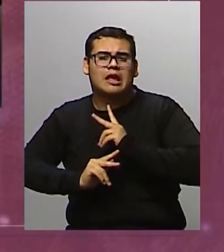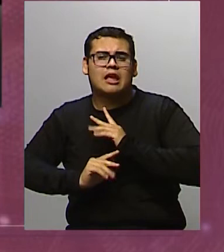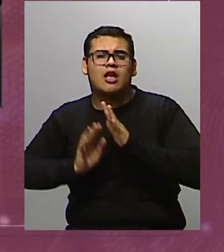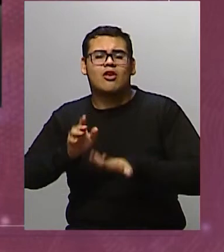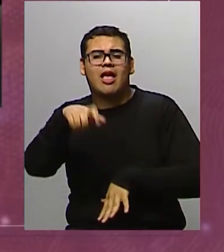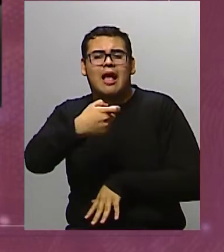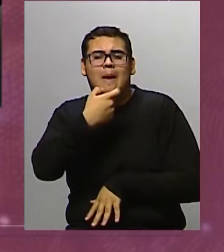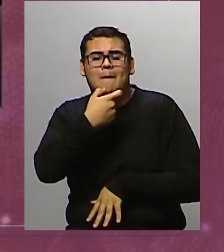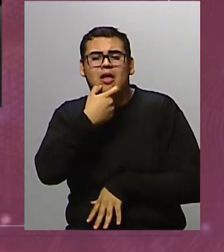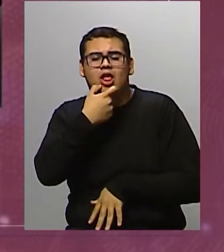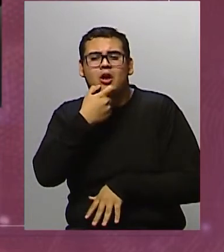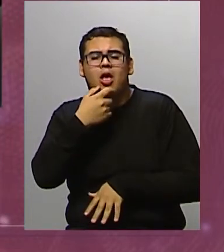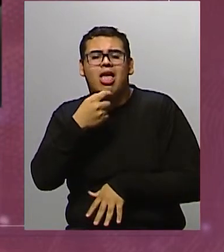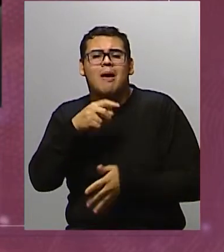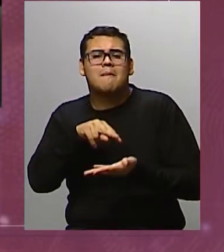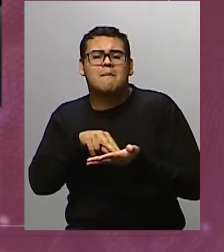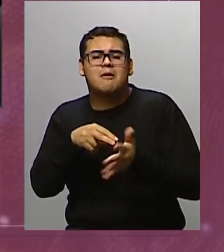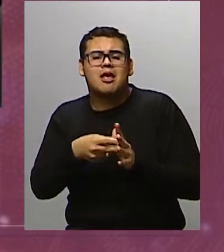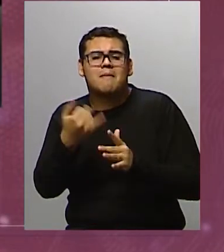la provincia con esta pérdida de estos humedales?